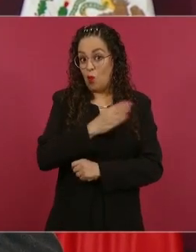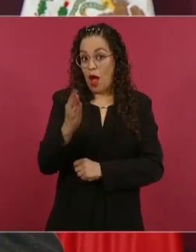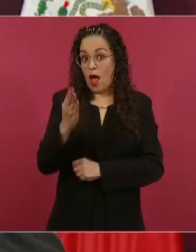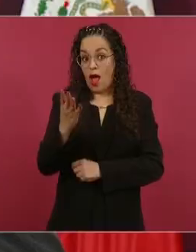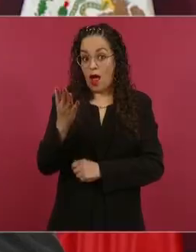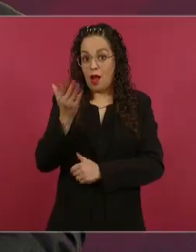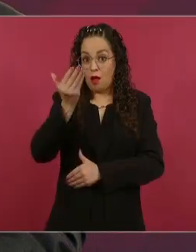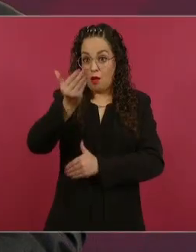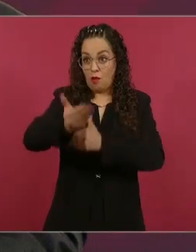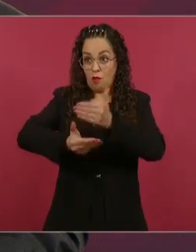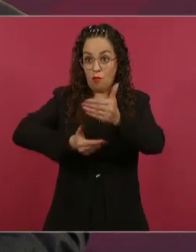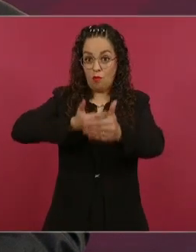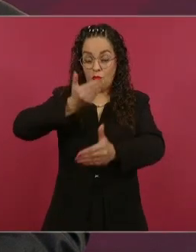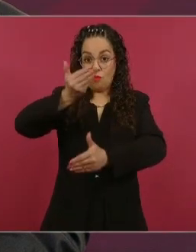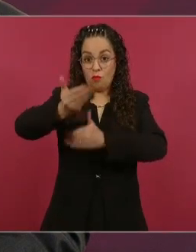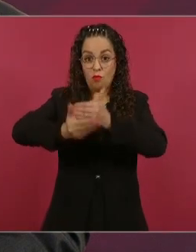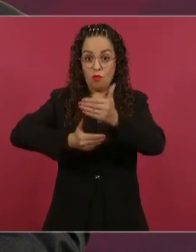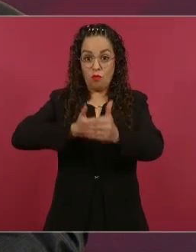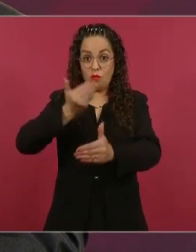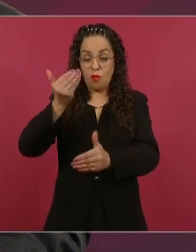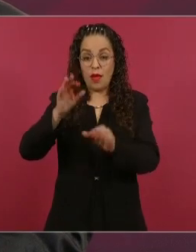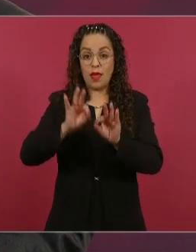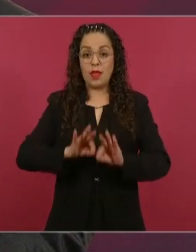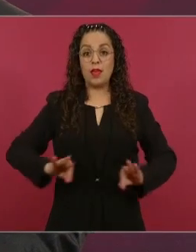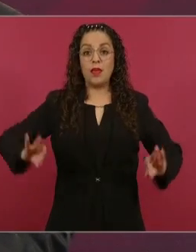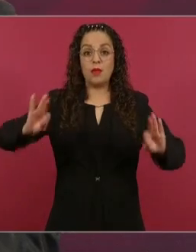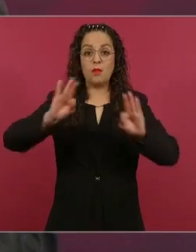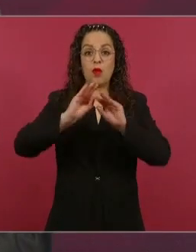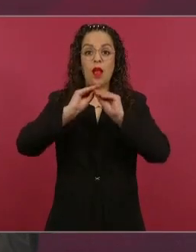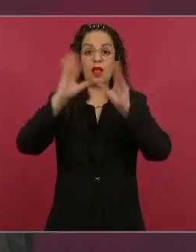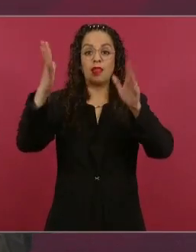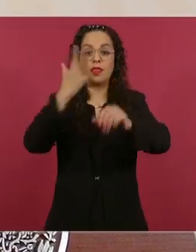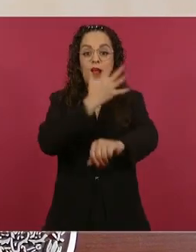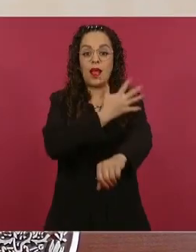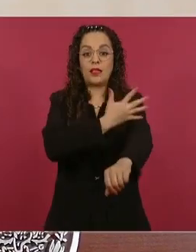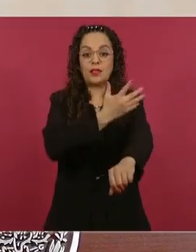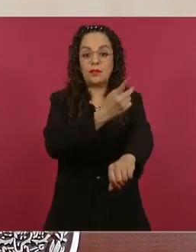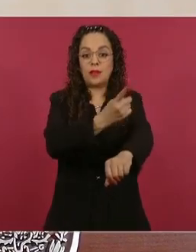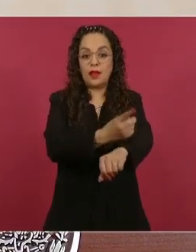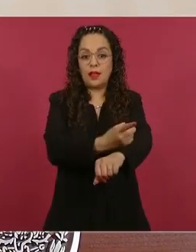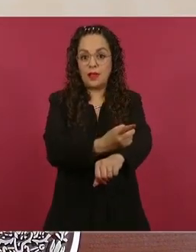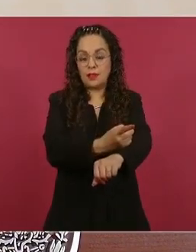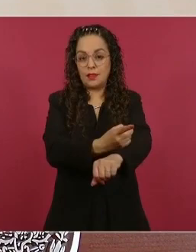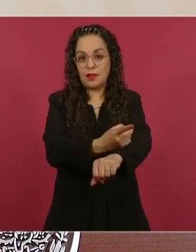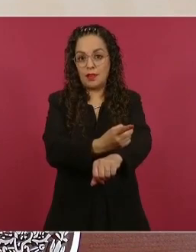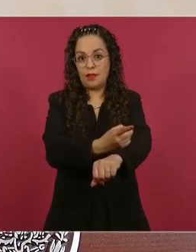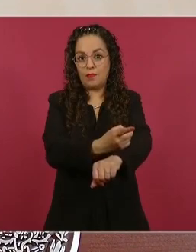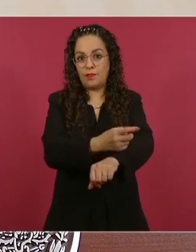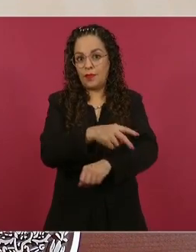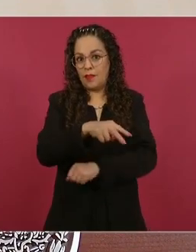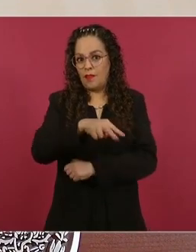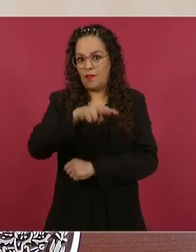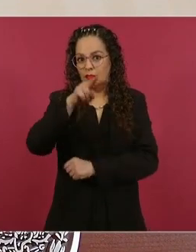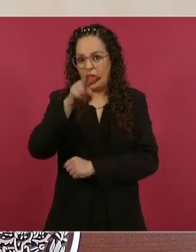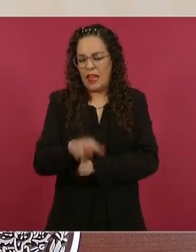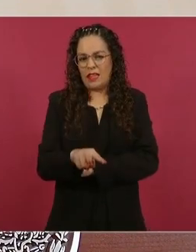Esto es la transparencia, y una regla de oro de la democracia es la transparencia.